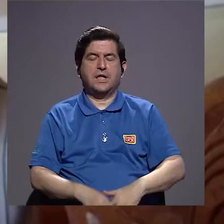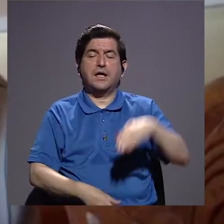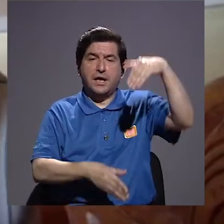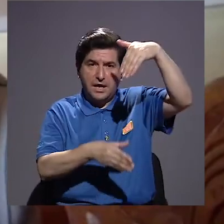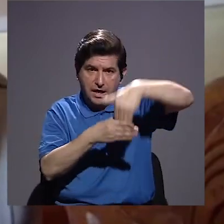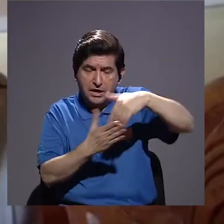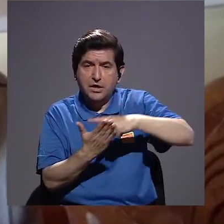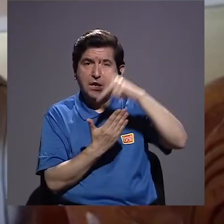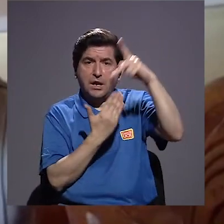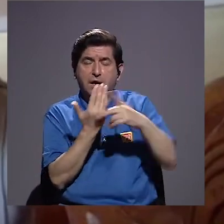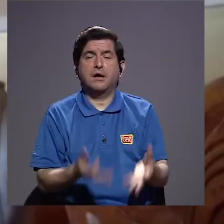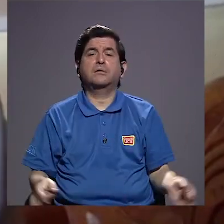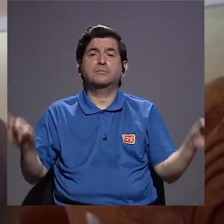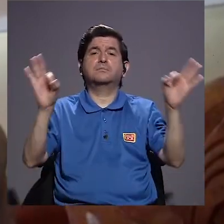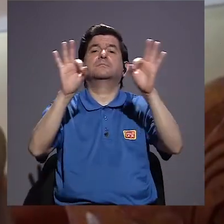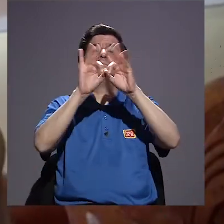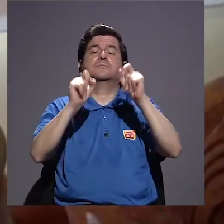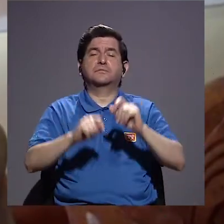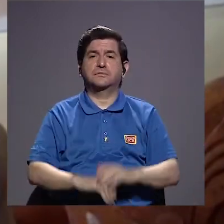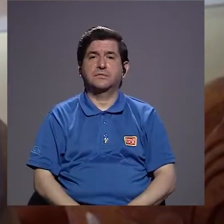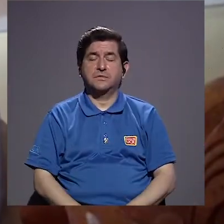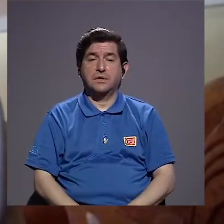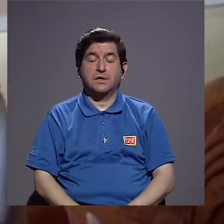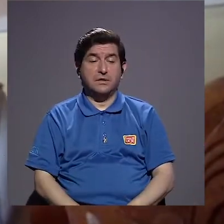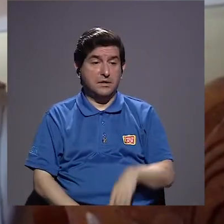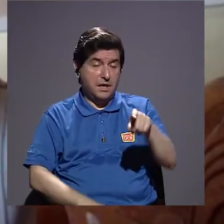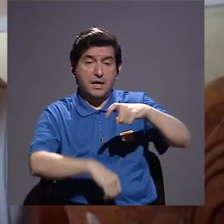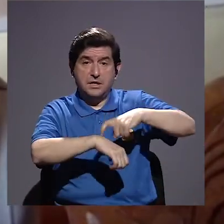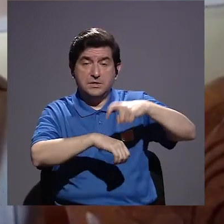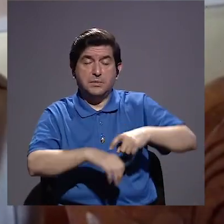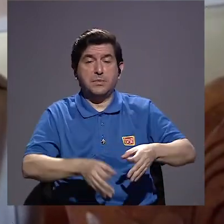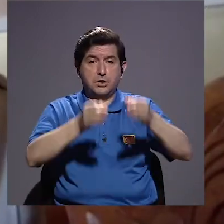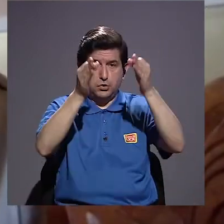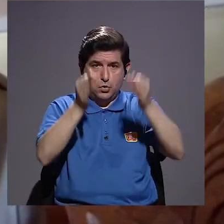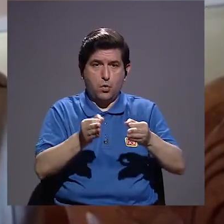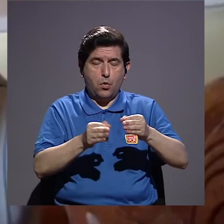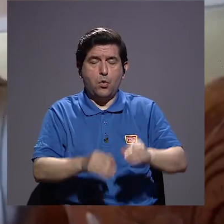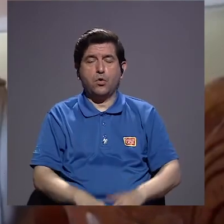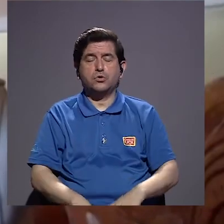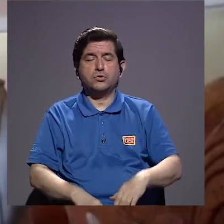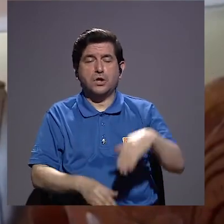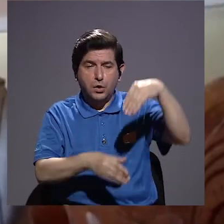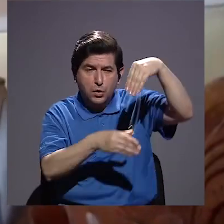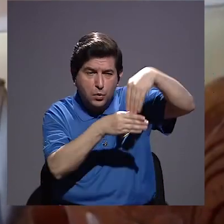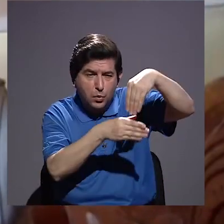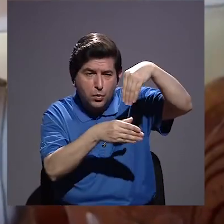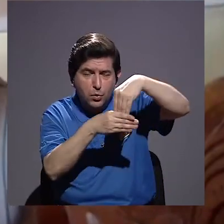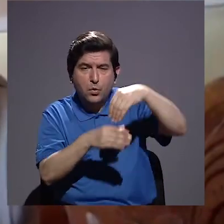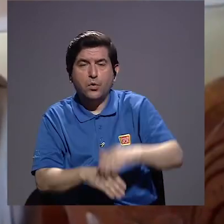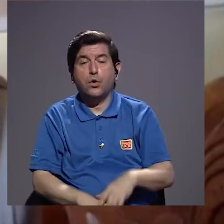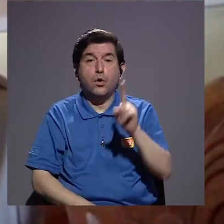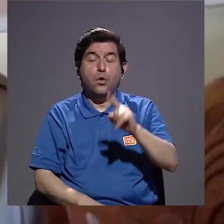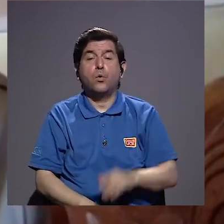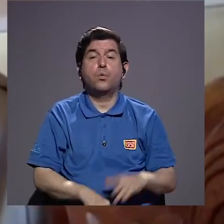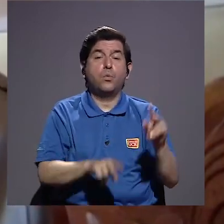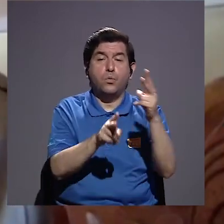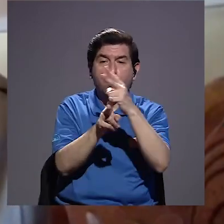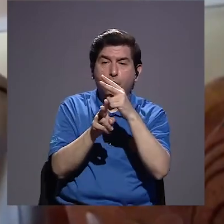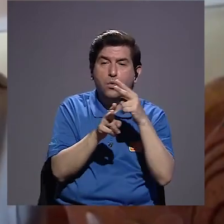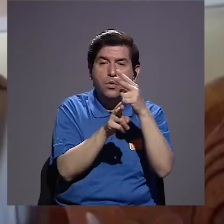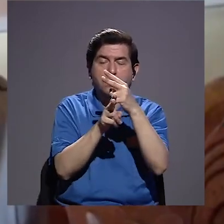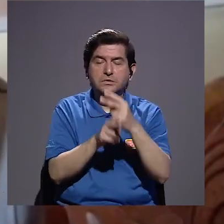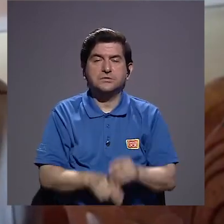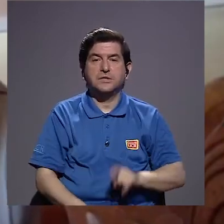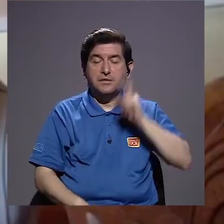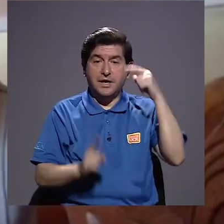en programas muy importantes que la Corte fue incorporando y que se hiciera un observatorio de